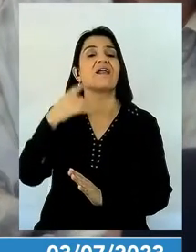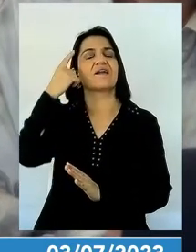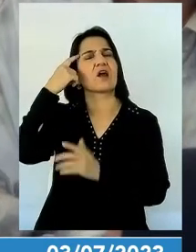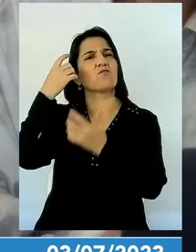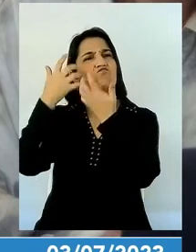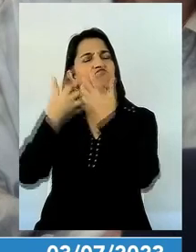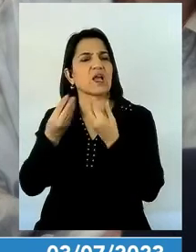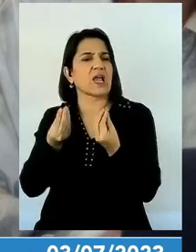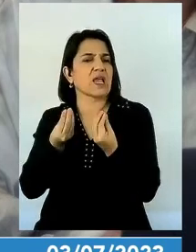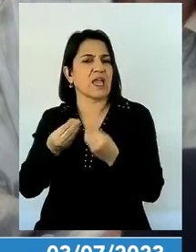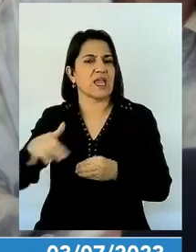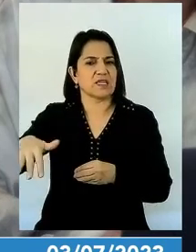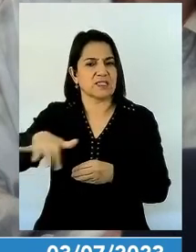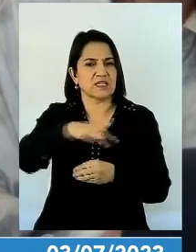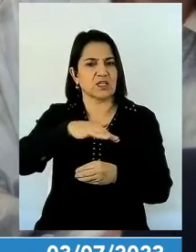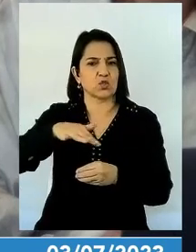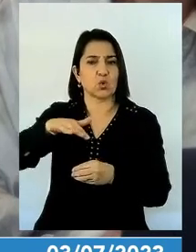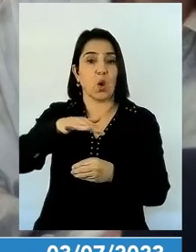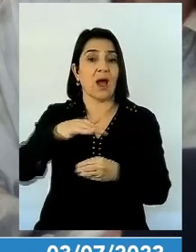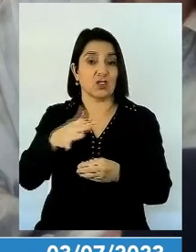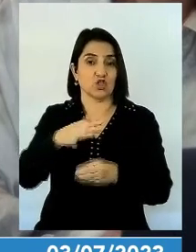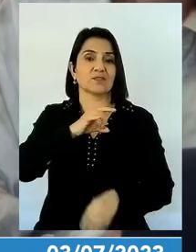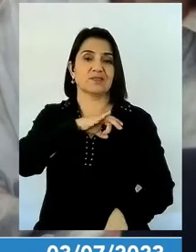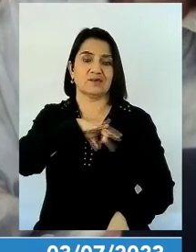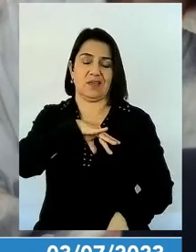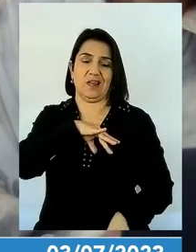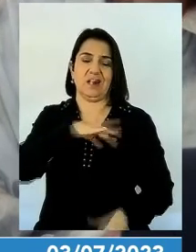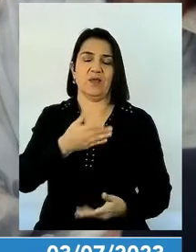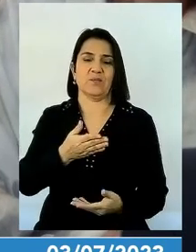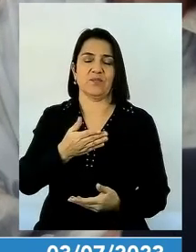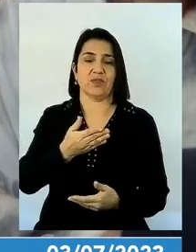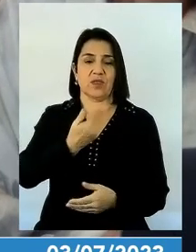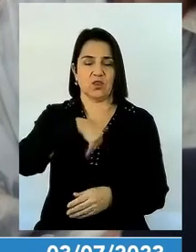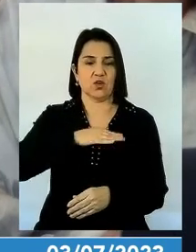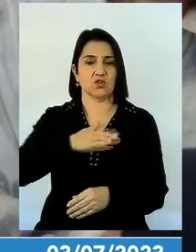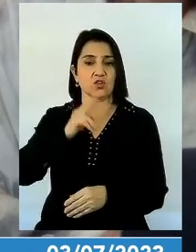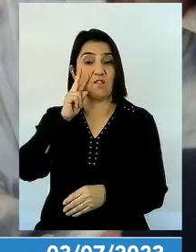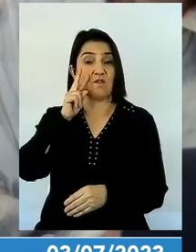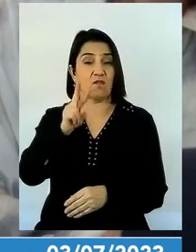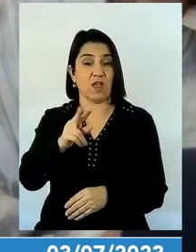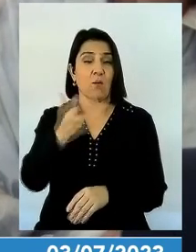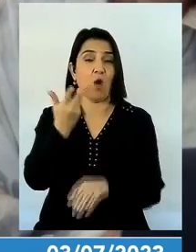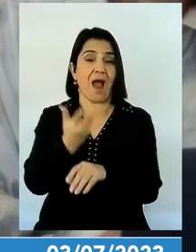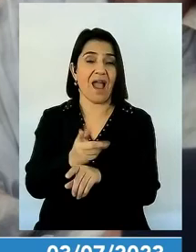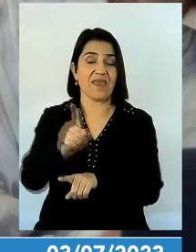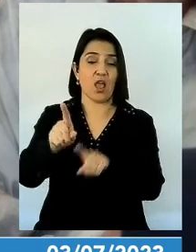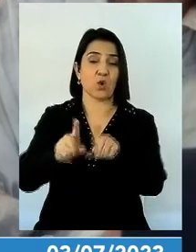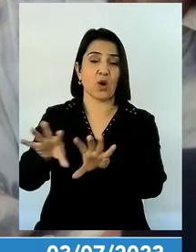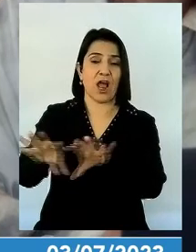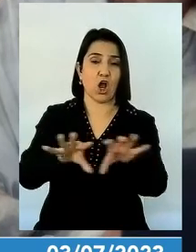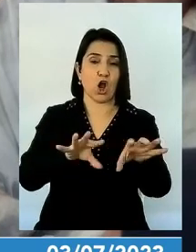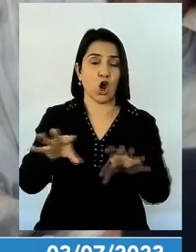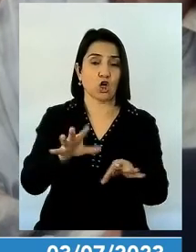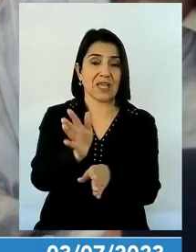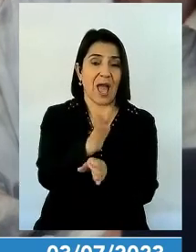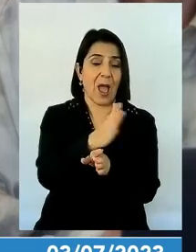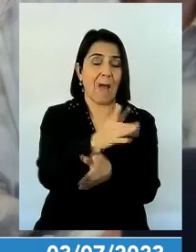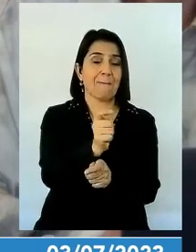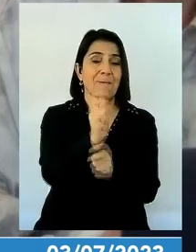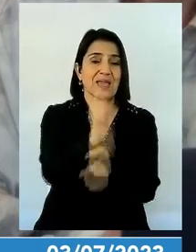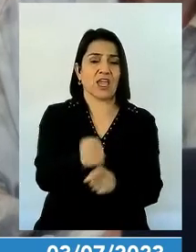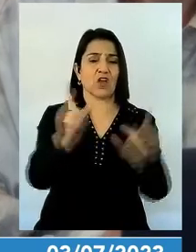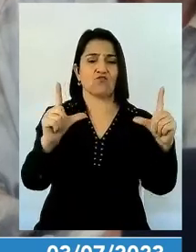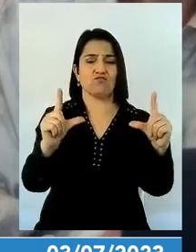nuestra realidad hoy en día en Chile. Nosotros vemos que hay un agotamiento de muchos recursos pesqueros y un uso no adecuado de la acuicultura,